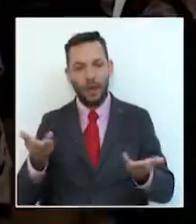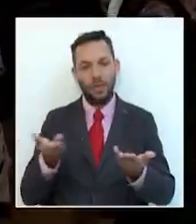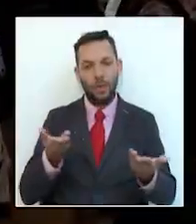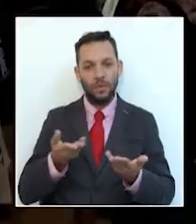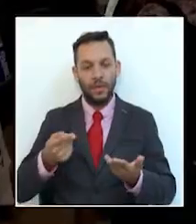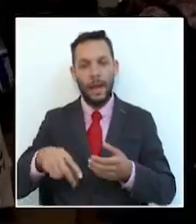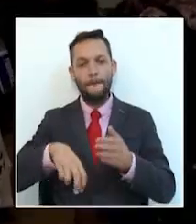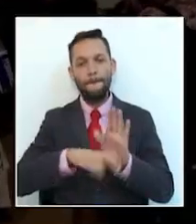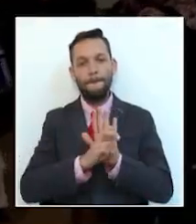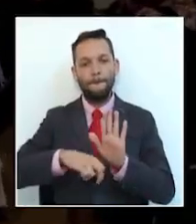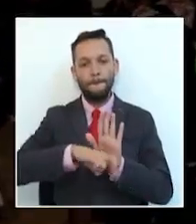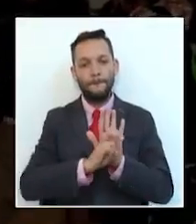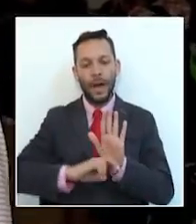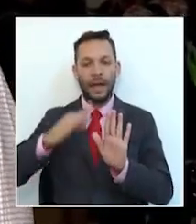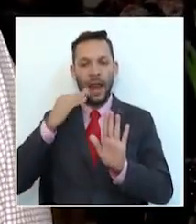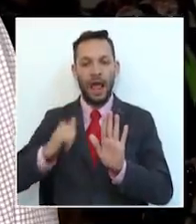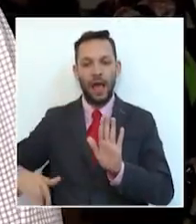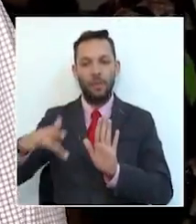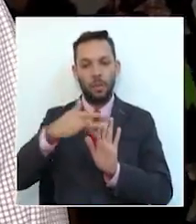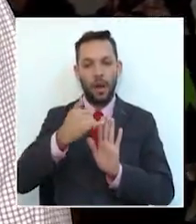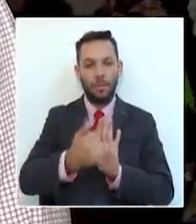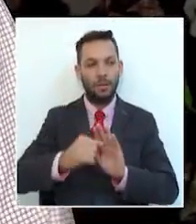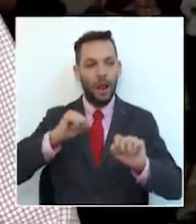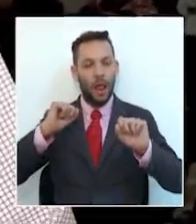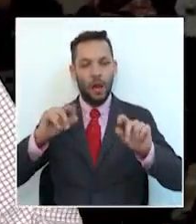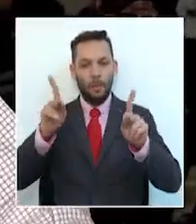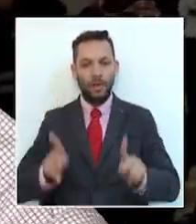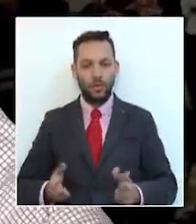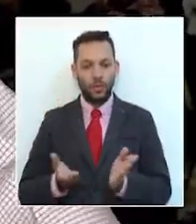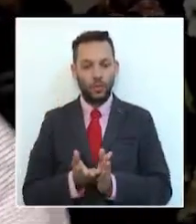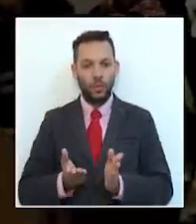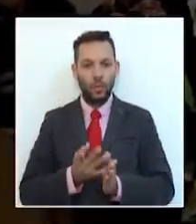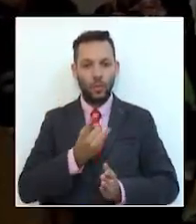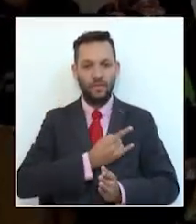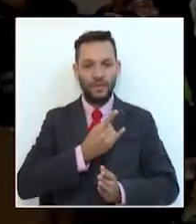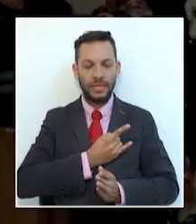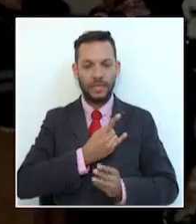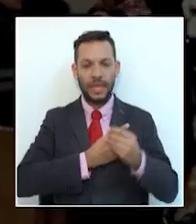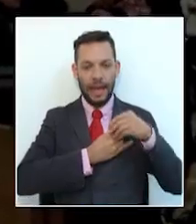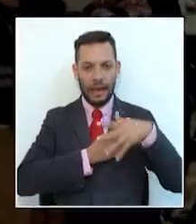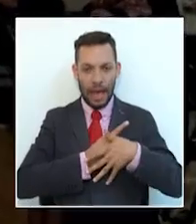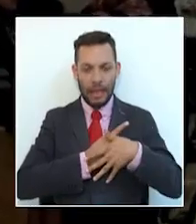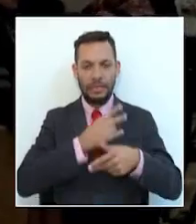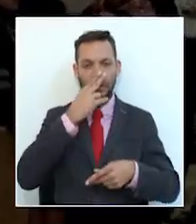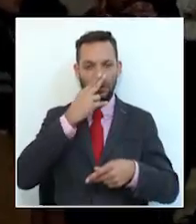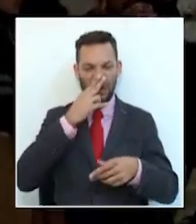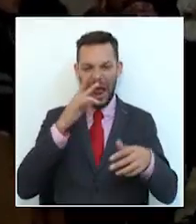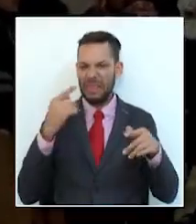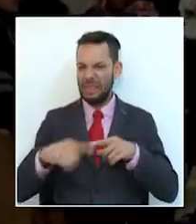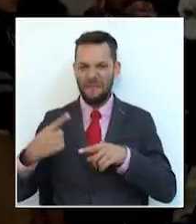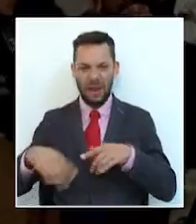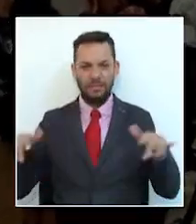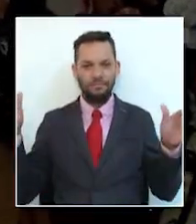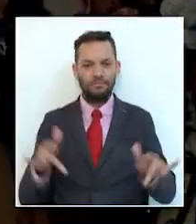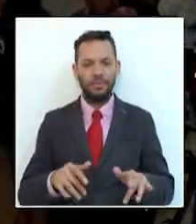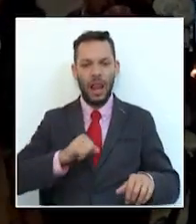ciudad de Manizales, en una serie de actividades que han desarrollado las universidades públicas a la par con la celebración hoy día muy importante de la violencia que se ejerce